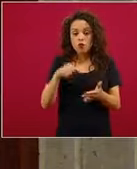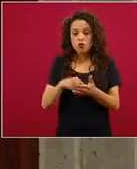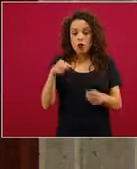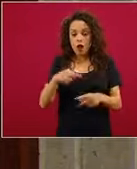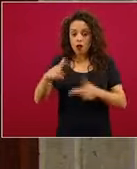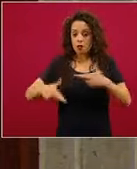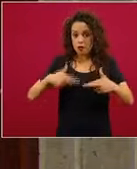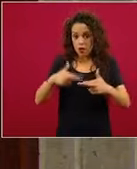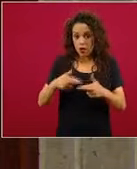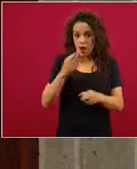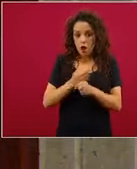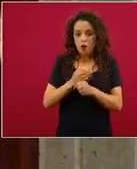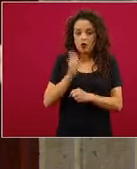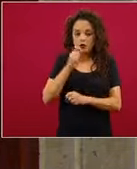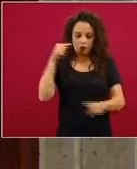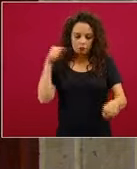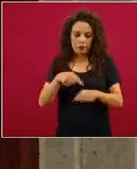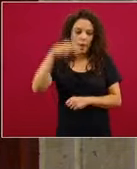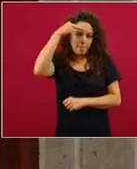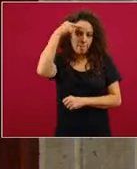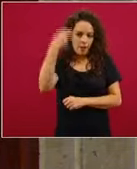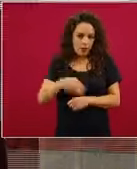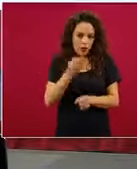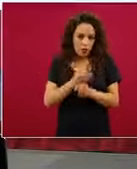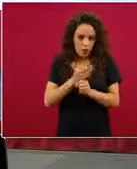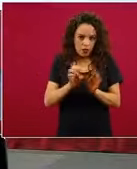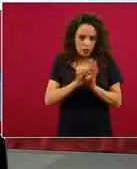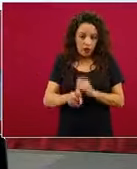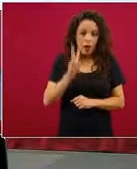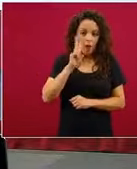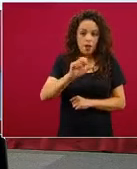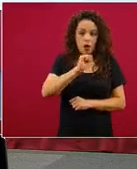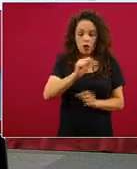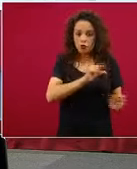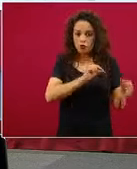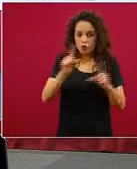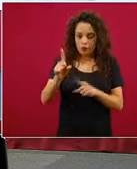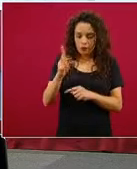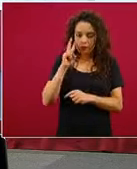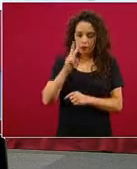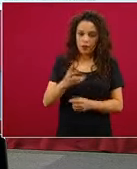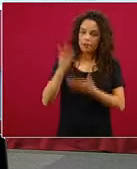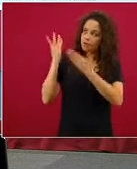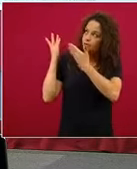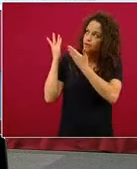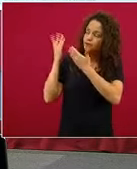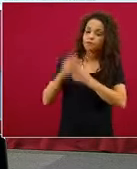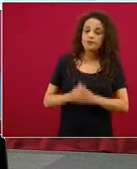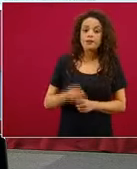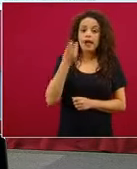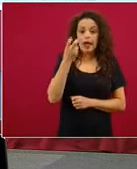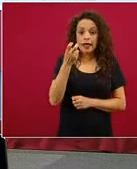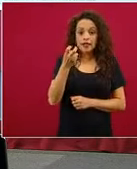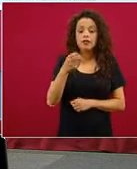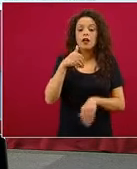este caso estaríamos hablando lógicamente de México, si vemos la siguiente diapositiva, es precisamente el 10º lugar que